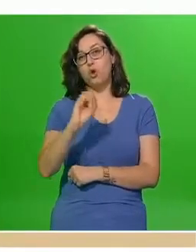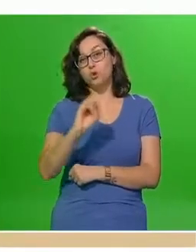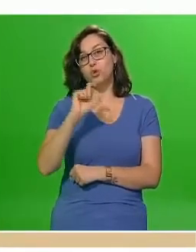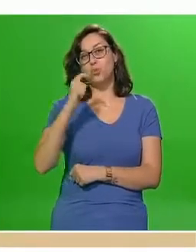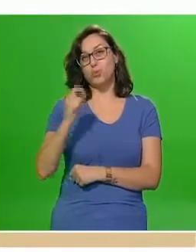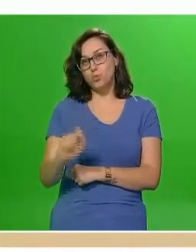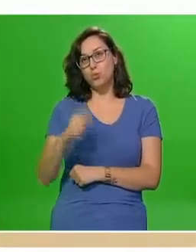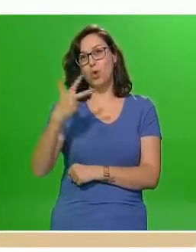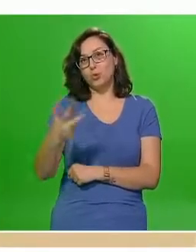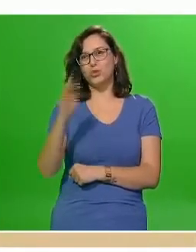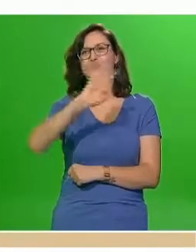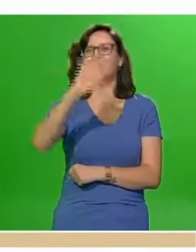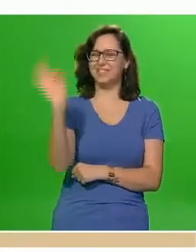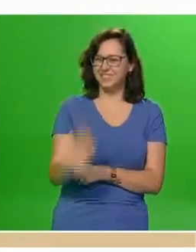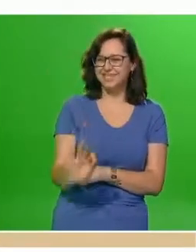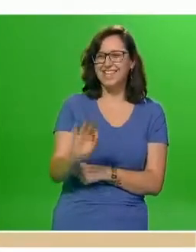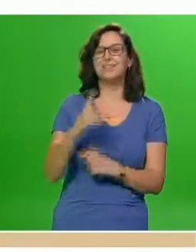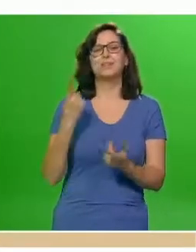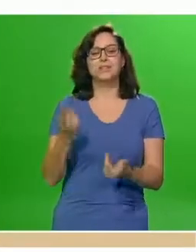refleja